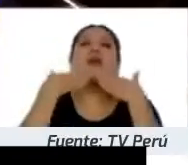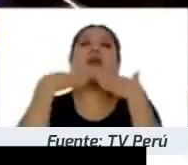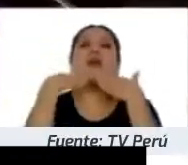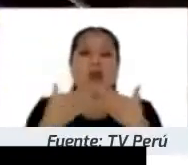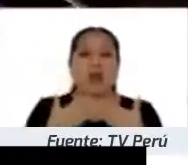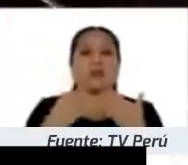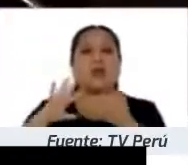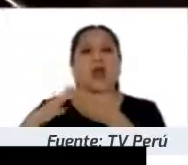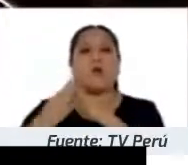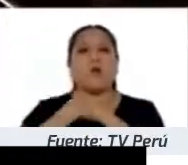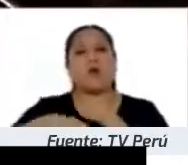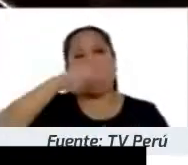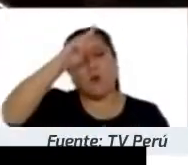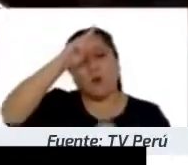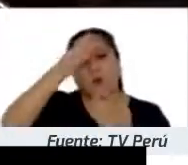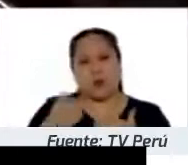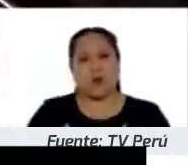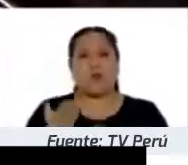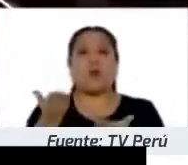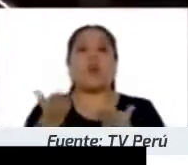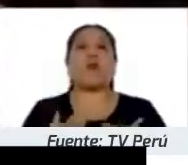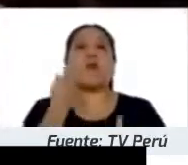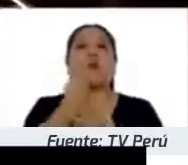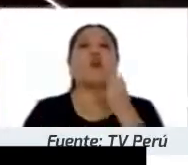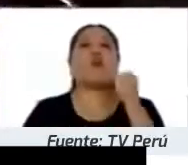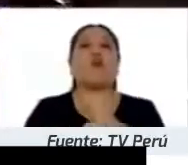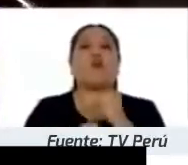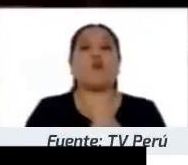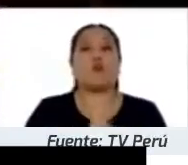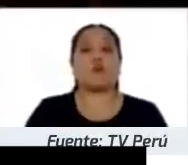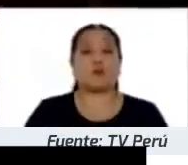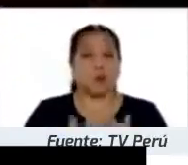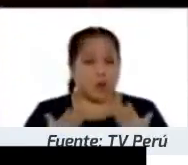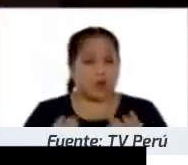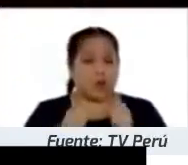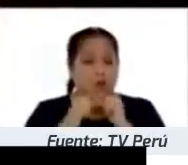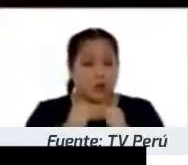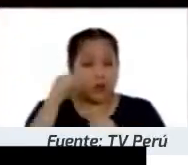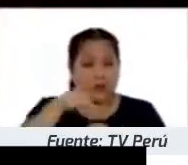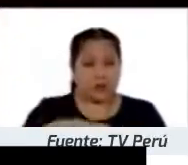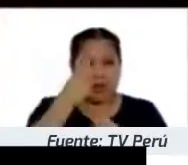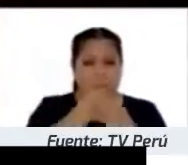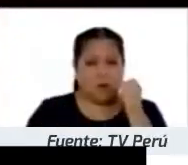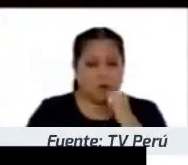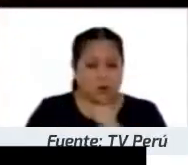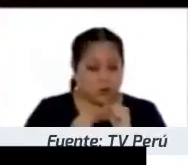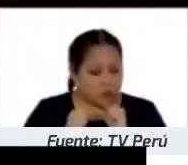Gracias al pueblo peruano por depositar la confianza, que aún esta confianza se tiene que